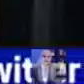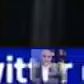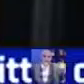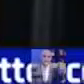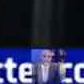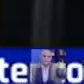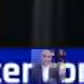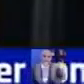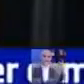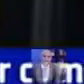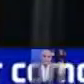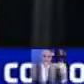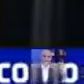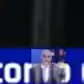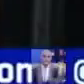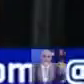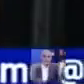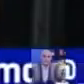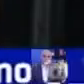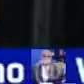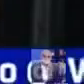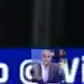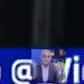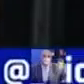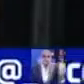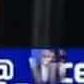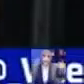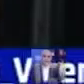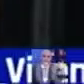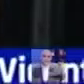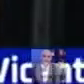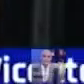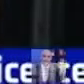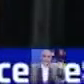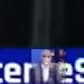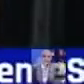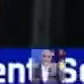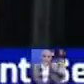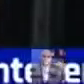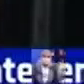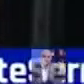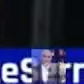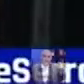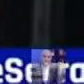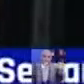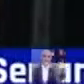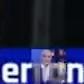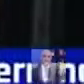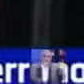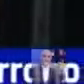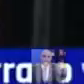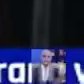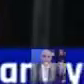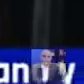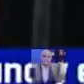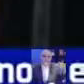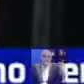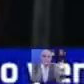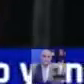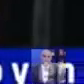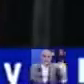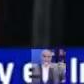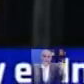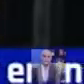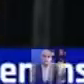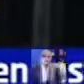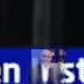Así es, mi querido Ricardo, y estaba viendo, yo dije, no puede ser, pero lo voy a mencionar